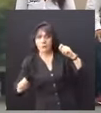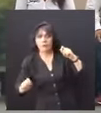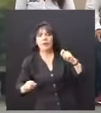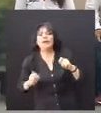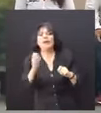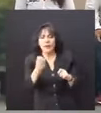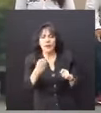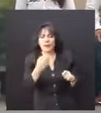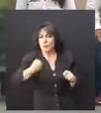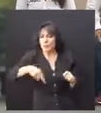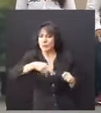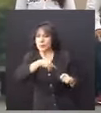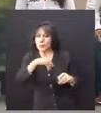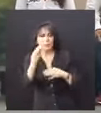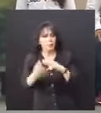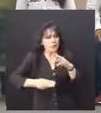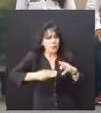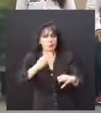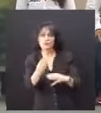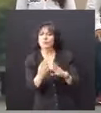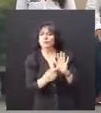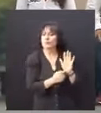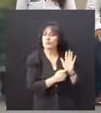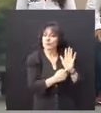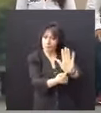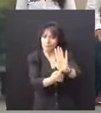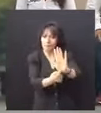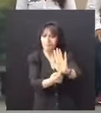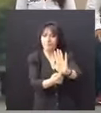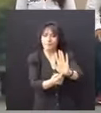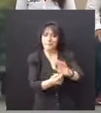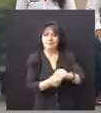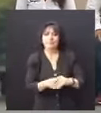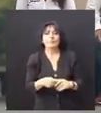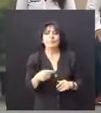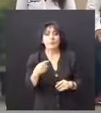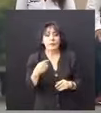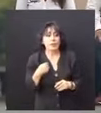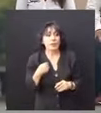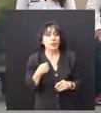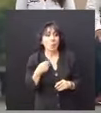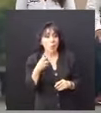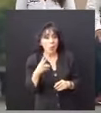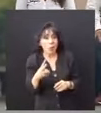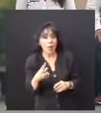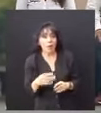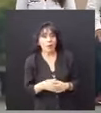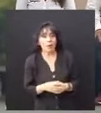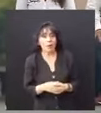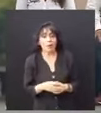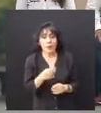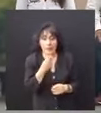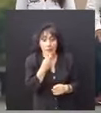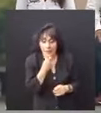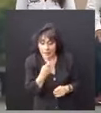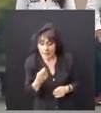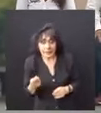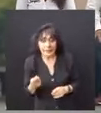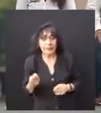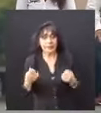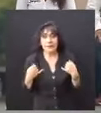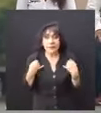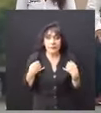mundo. Y también lo veo en las caras de las jovencitas, de las niñas que luego me